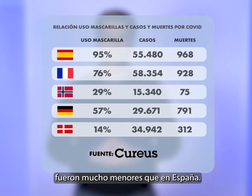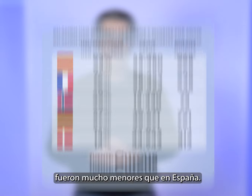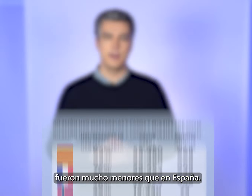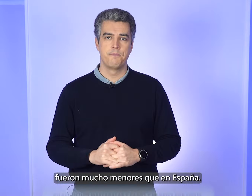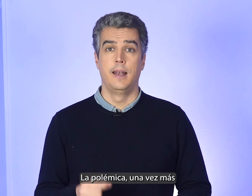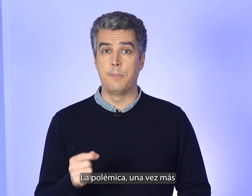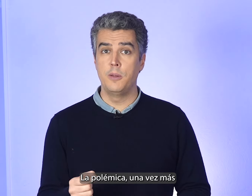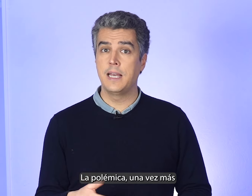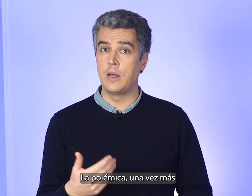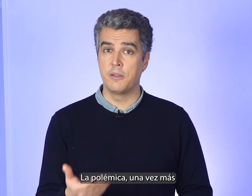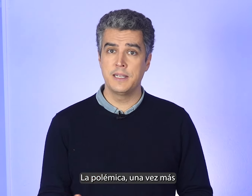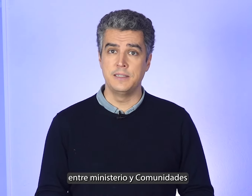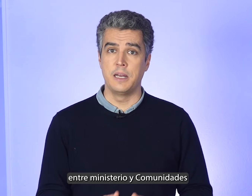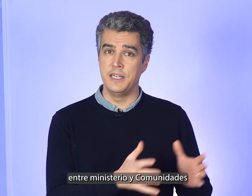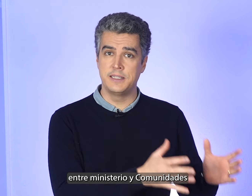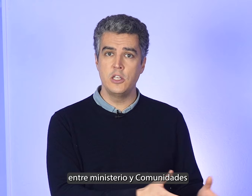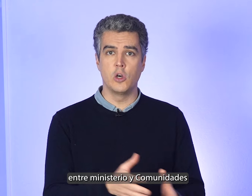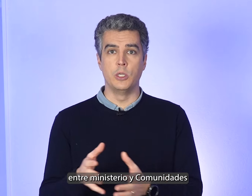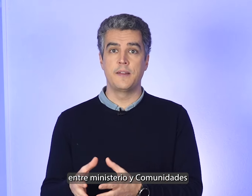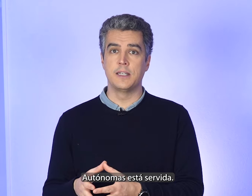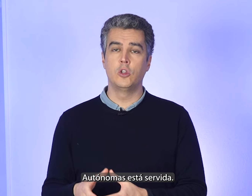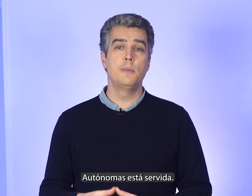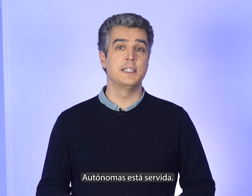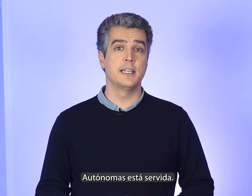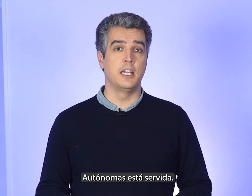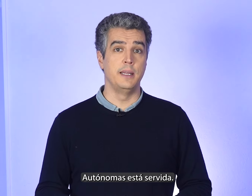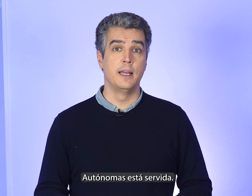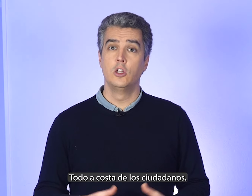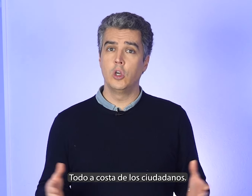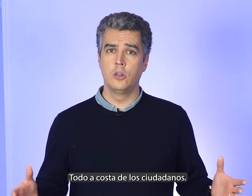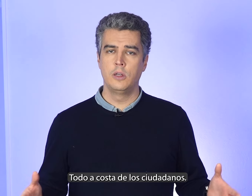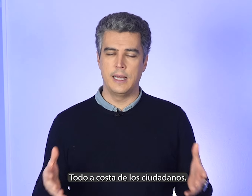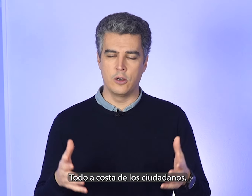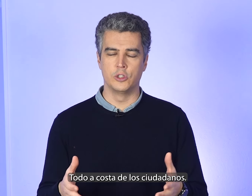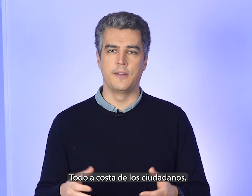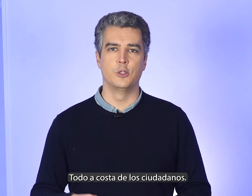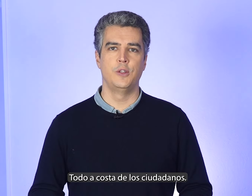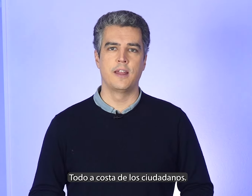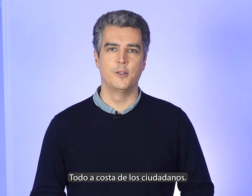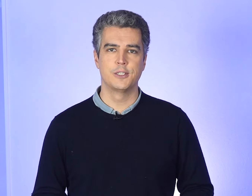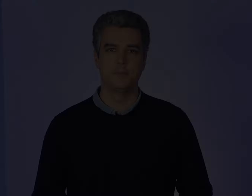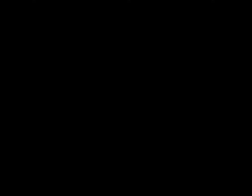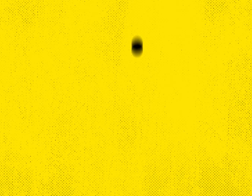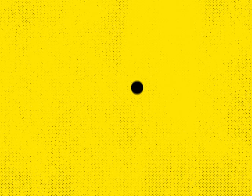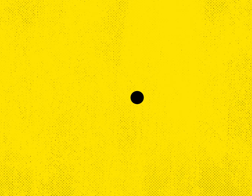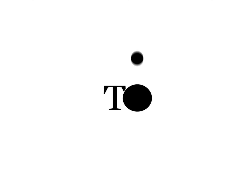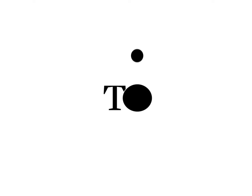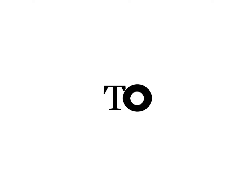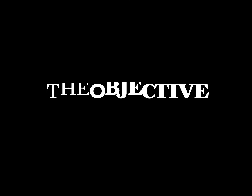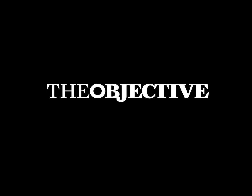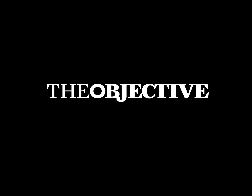menores que en España. La polémica, una vez más, entre Ministerio y comunidades autónomas está servida, todo a costa de los ciudadanos.